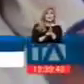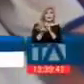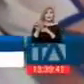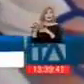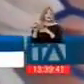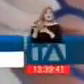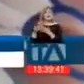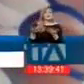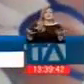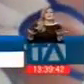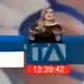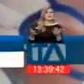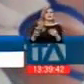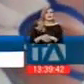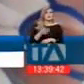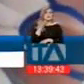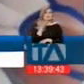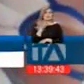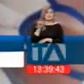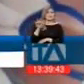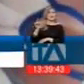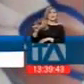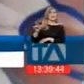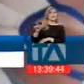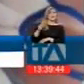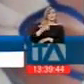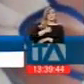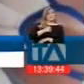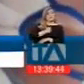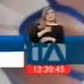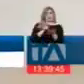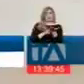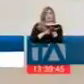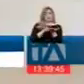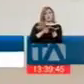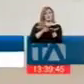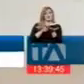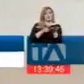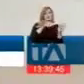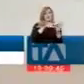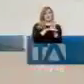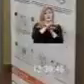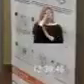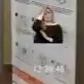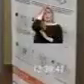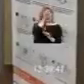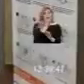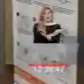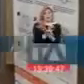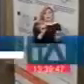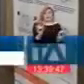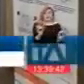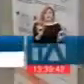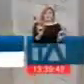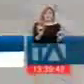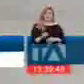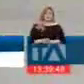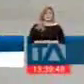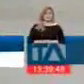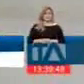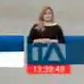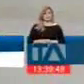Y es que a nadie parece llamarle la atención que Muñoz haya tenido en sus manos medicinas que en las bodegas de los hospitales de la red de salud pública